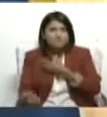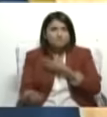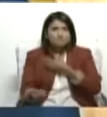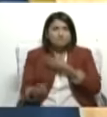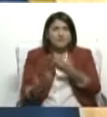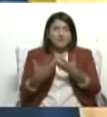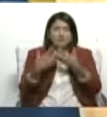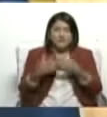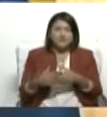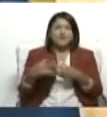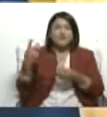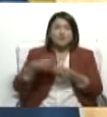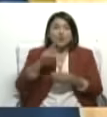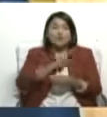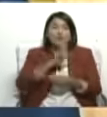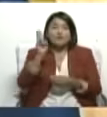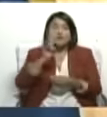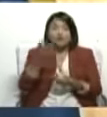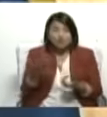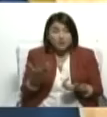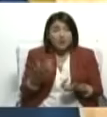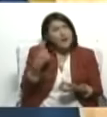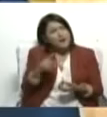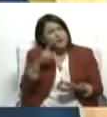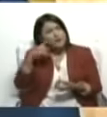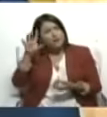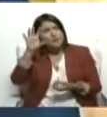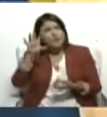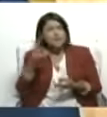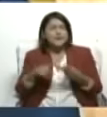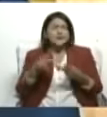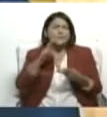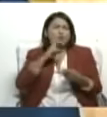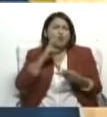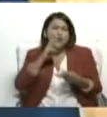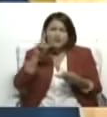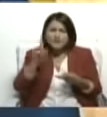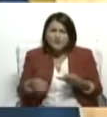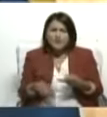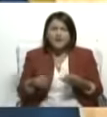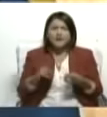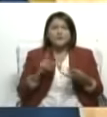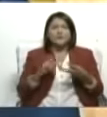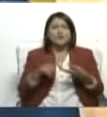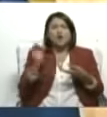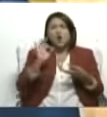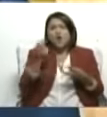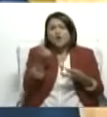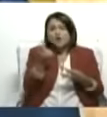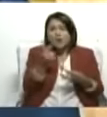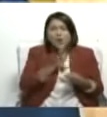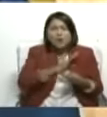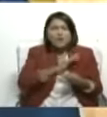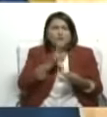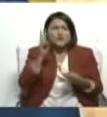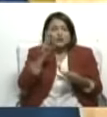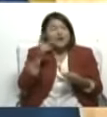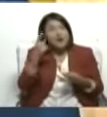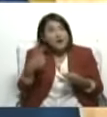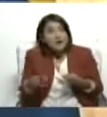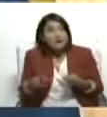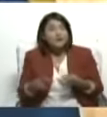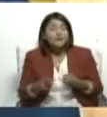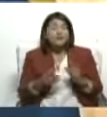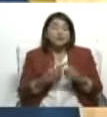en el exterior, y otras agresiones como el caso del oro, el caso de los activos de Venezuela en el exterior. Venezuela está